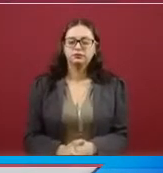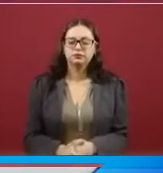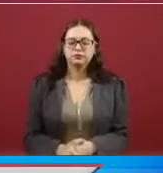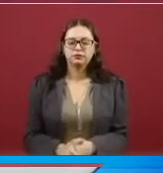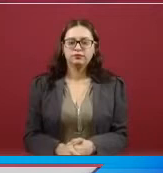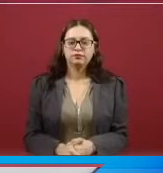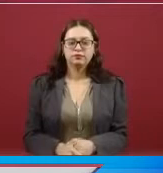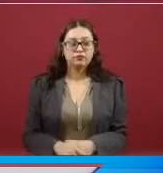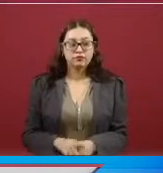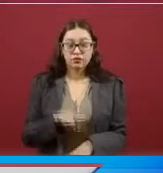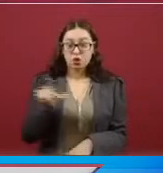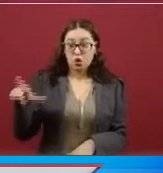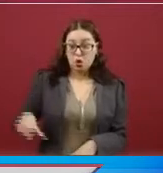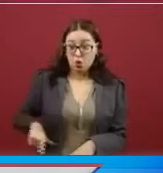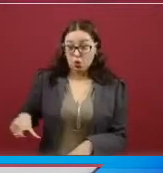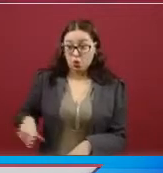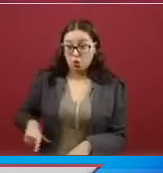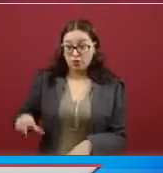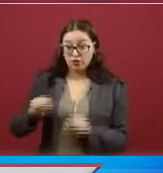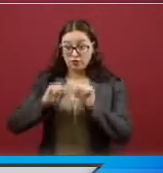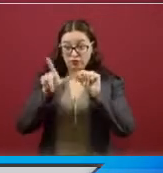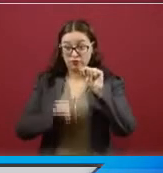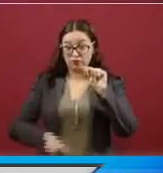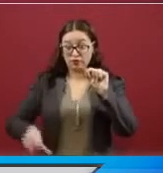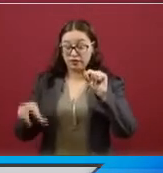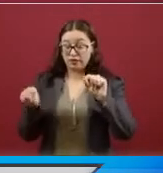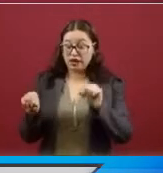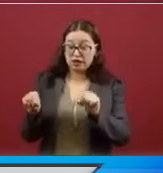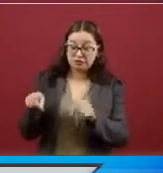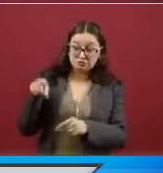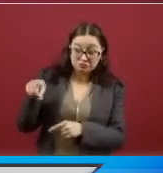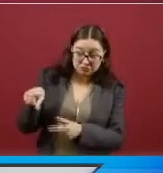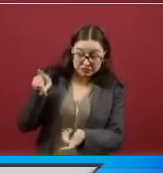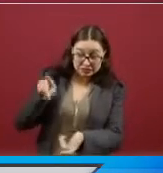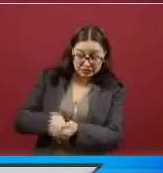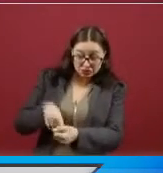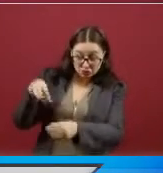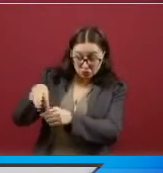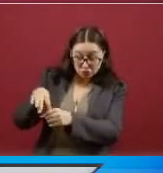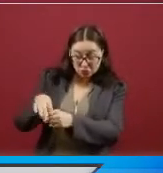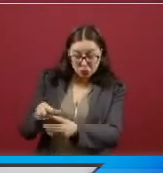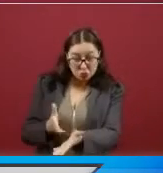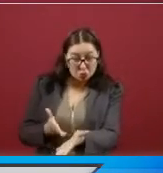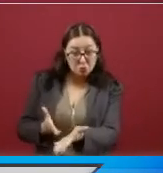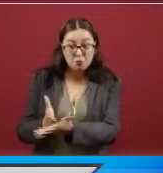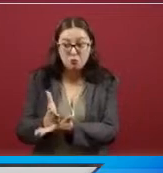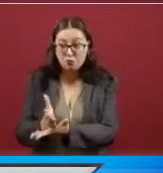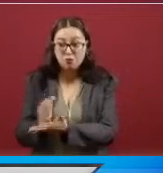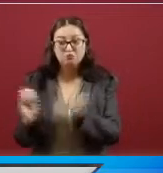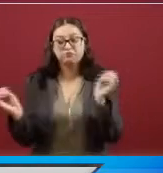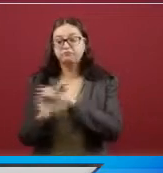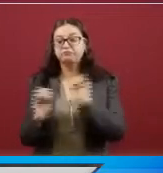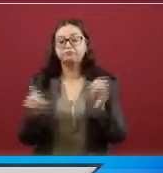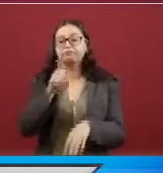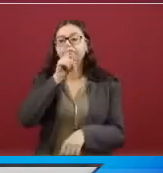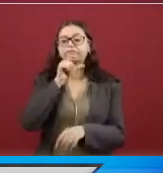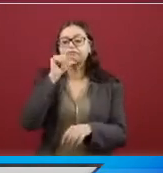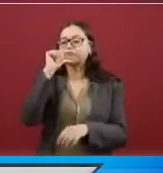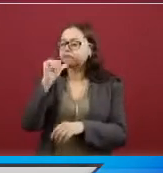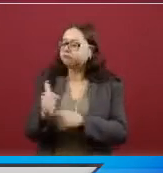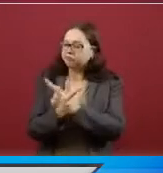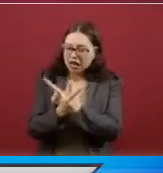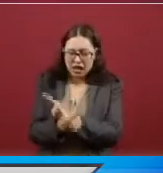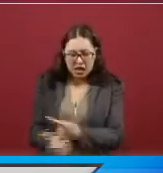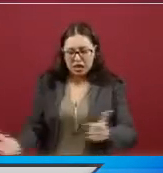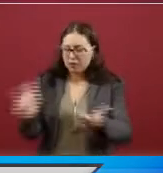Fiscalía Electoral será quien esté atenta a que se lleven a cabo los comicios de manera libre y respetando la decisión de los ciudadanos. No visitará los